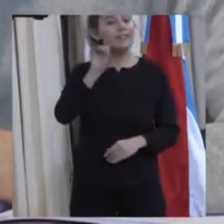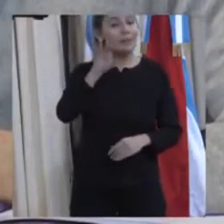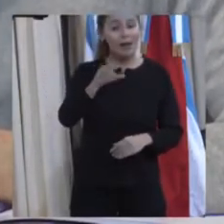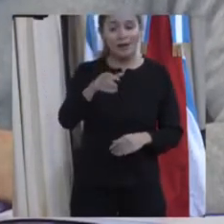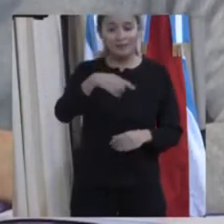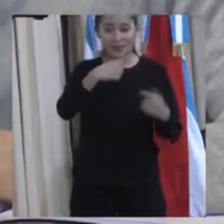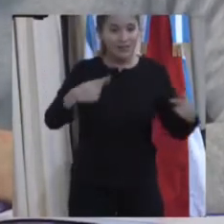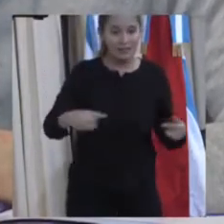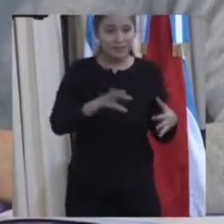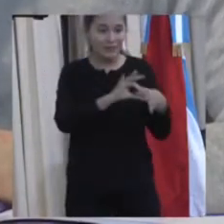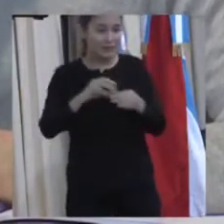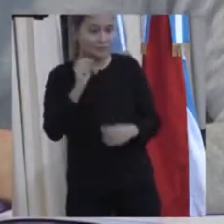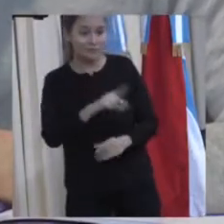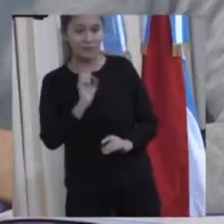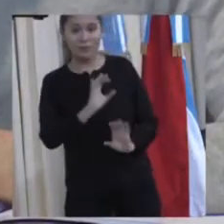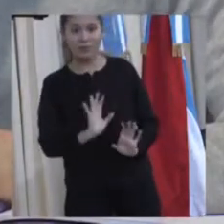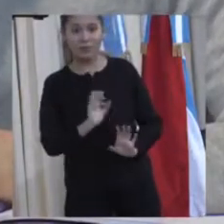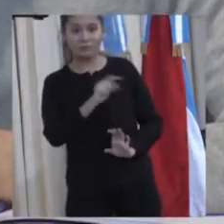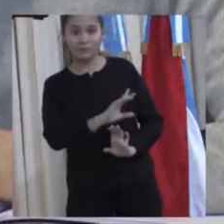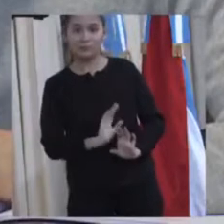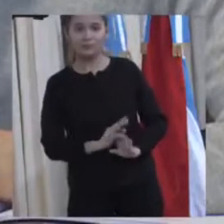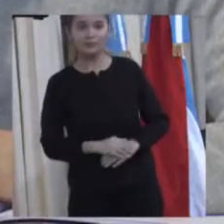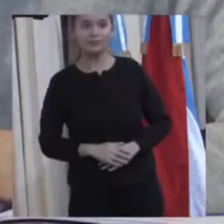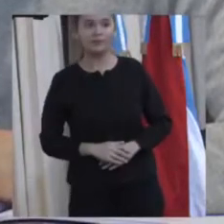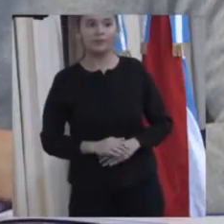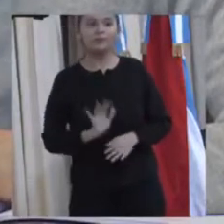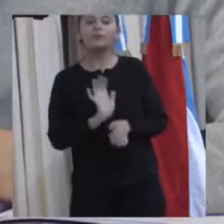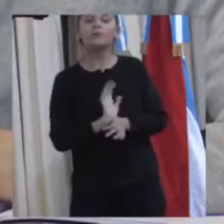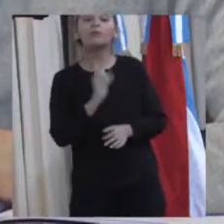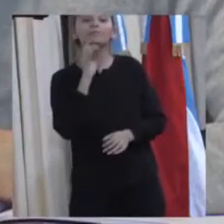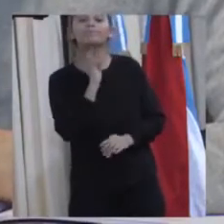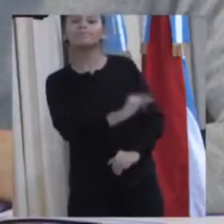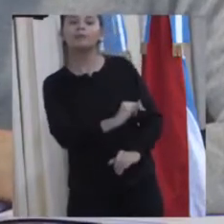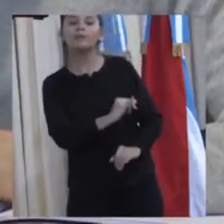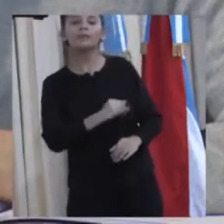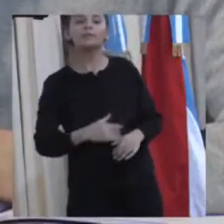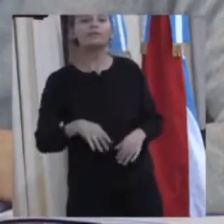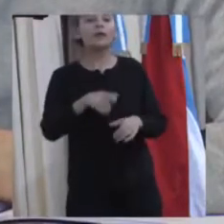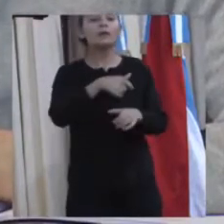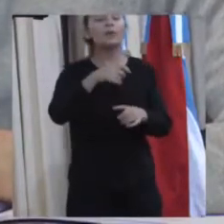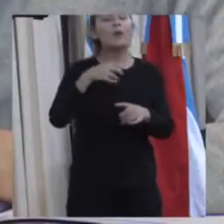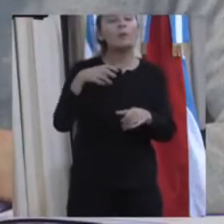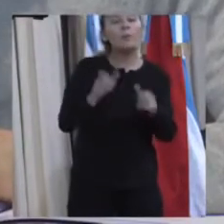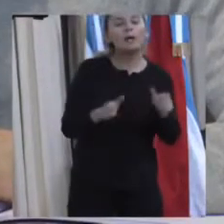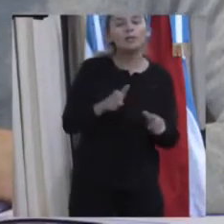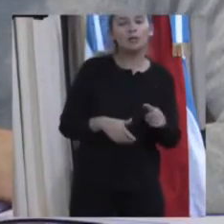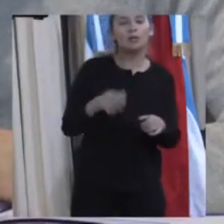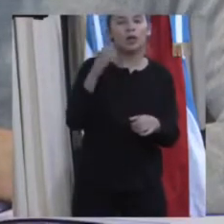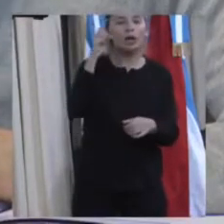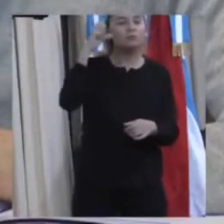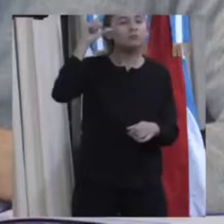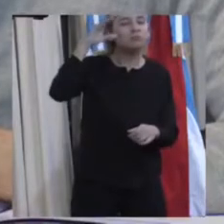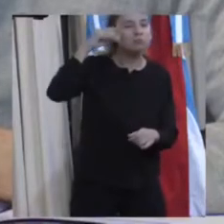nombre que tienen equivale a denunciar la vieja universidad como el hogar de los mediocres, de los ignorantes, de